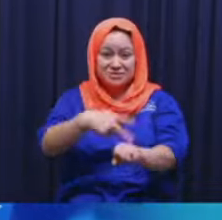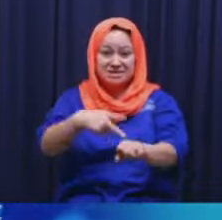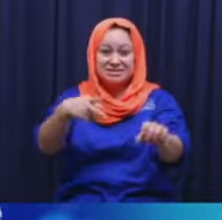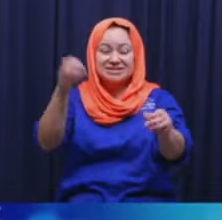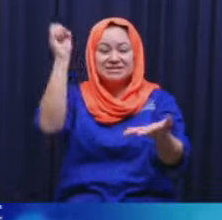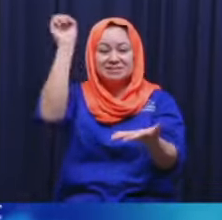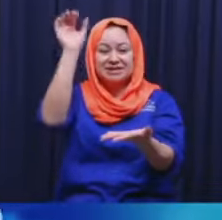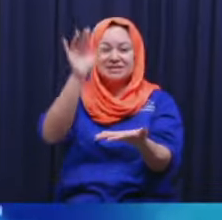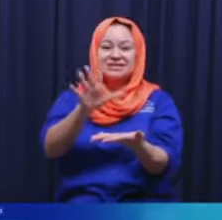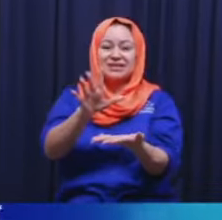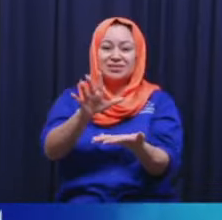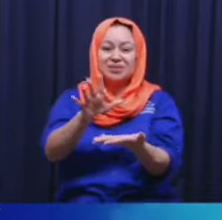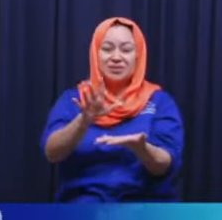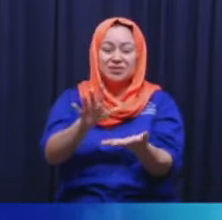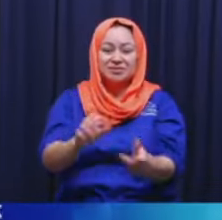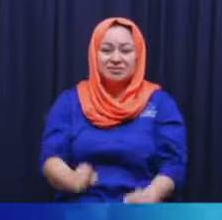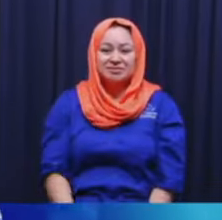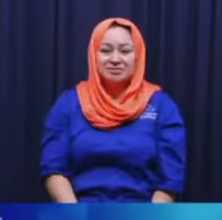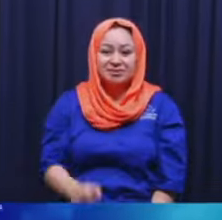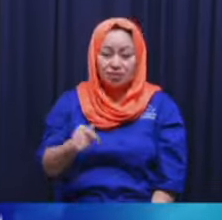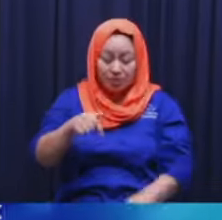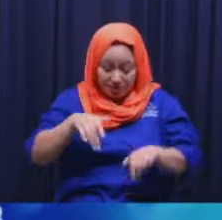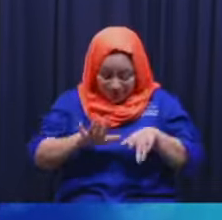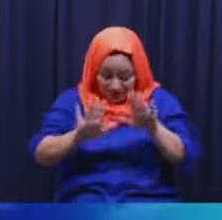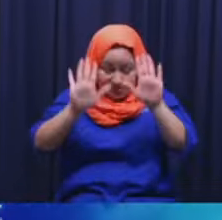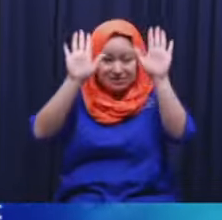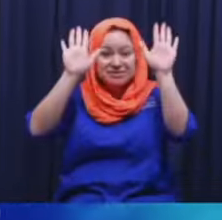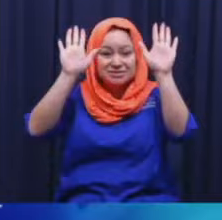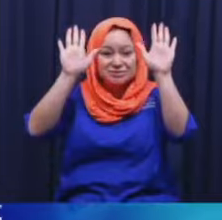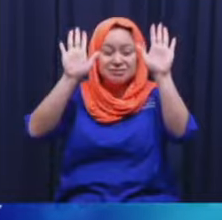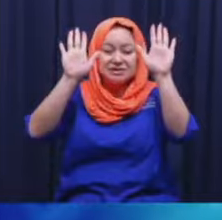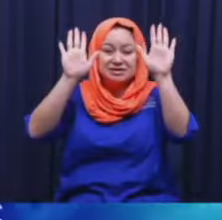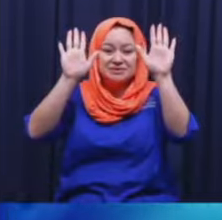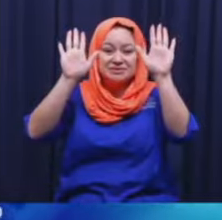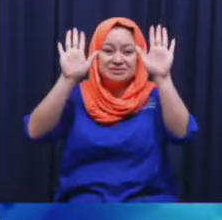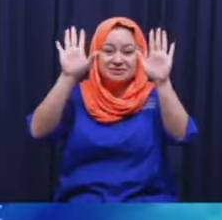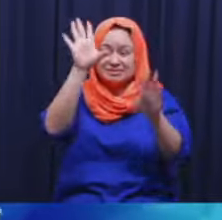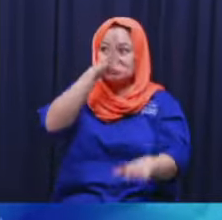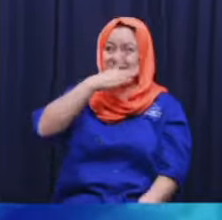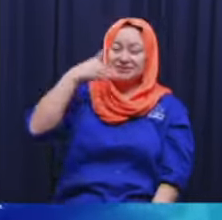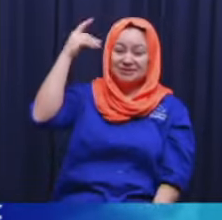Oremos, levante sus manos. Bien, siguen pasando. Que Dios los bendiga.